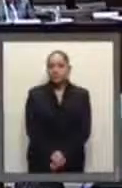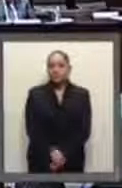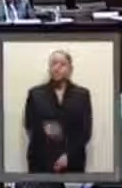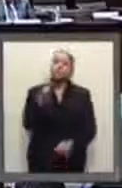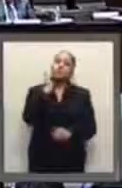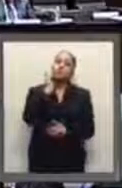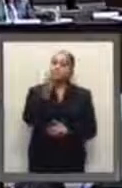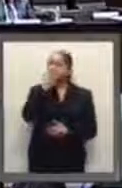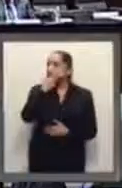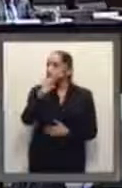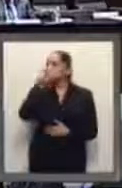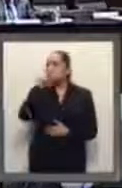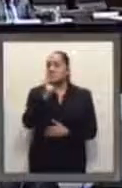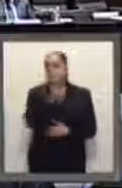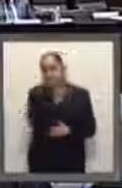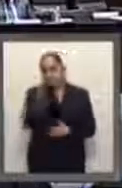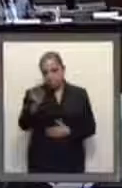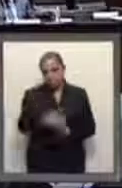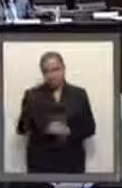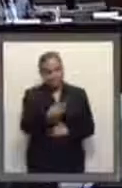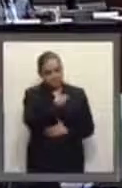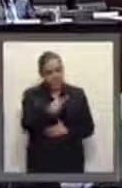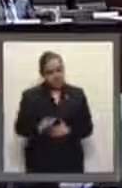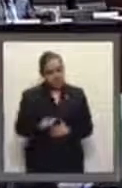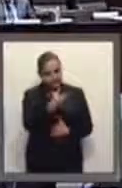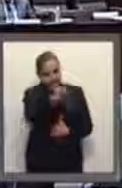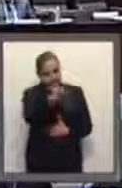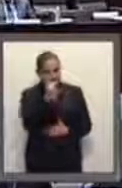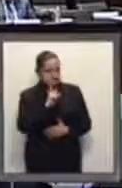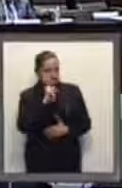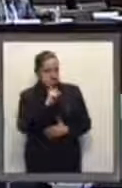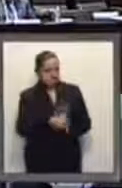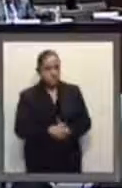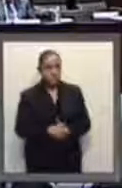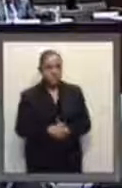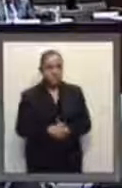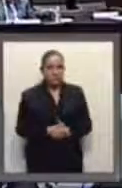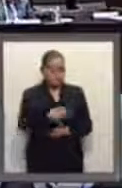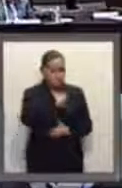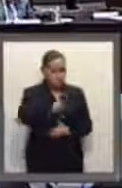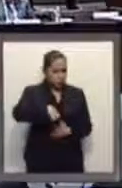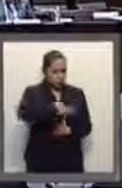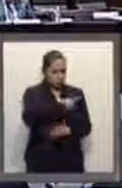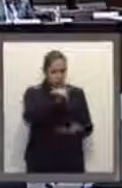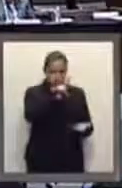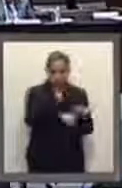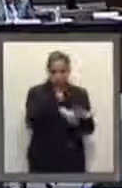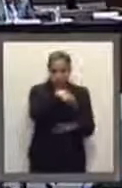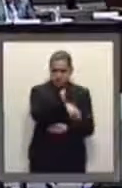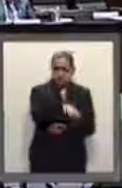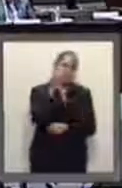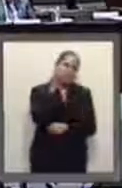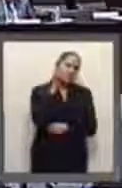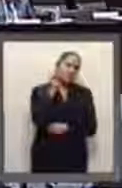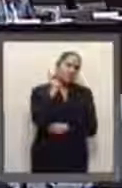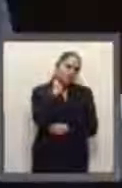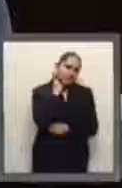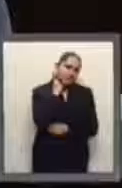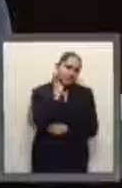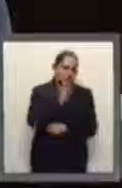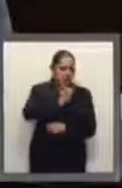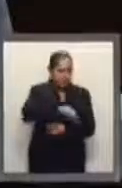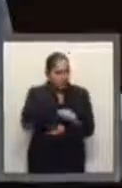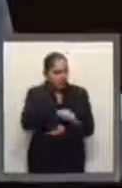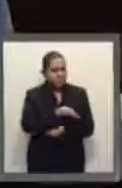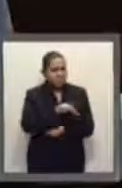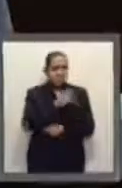Diputados, diputadas, presidenta, no podemos permitir en esta Cámara de Diputados que el diputado de Nueva Alianza